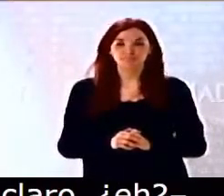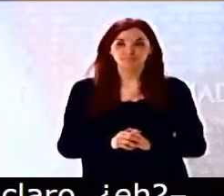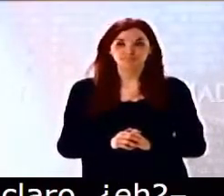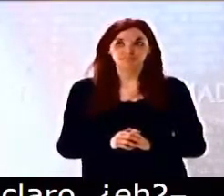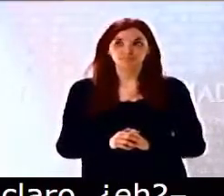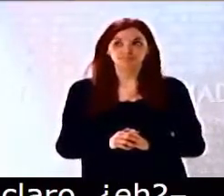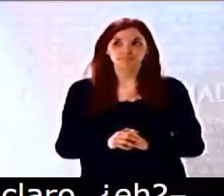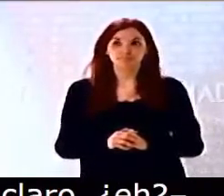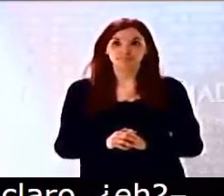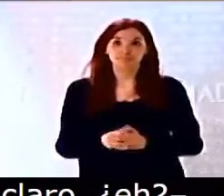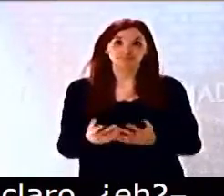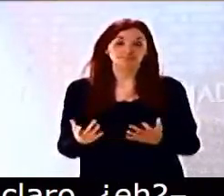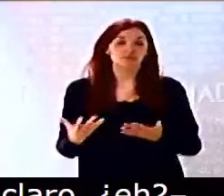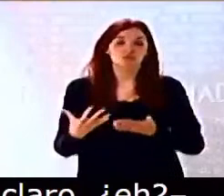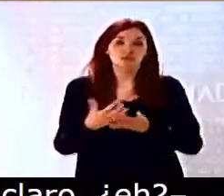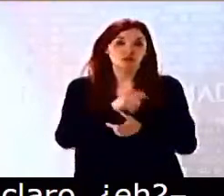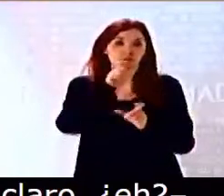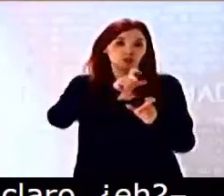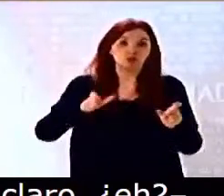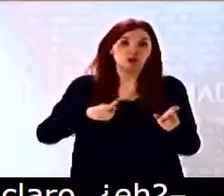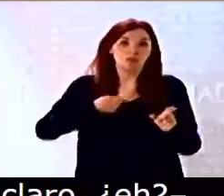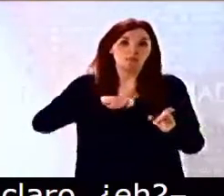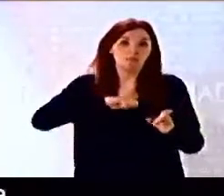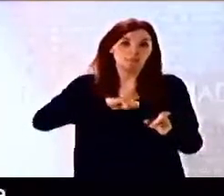Desafortunadamente, no todo el mundo vive en España.